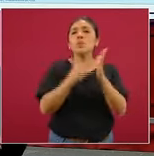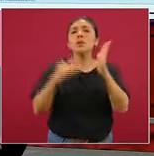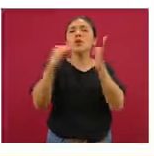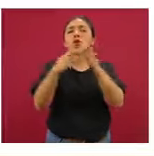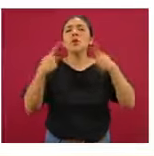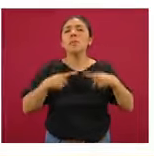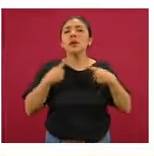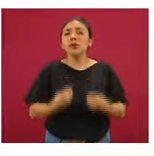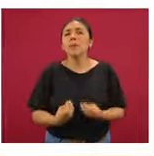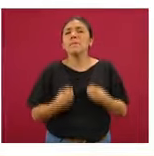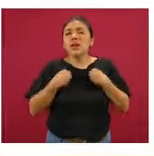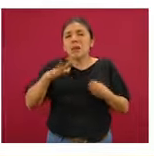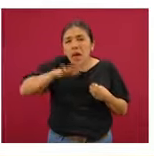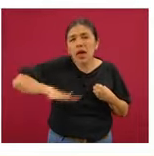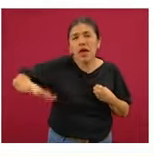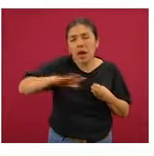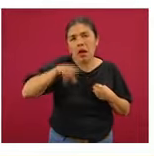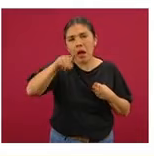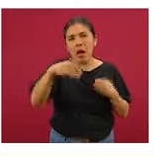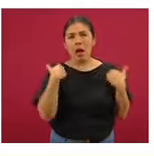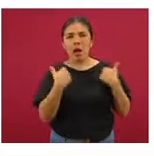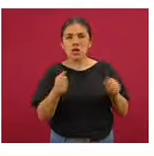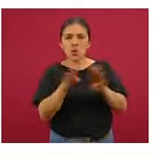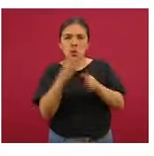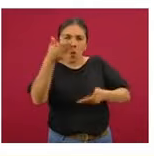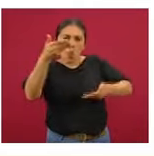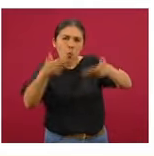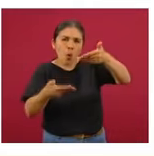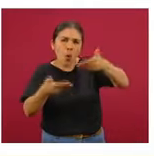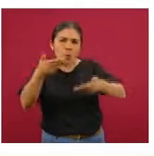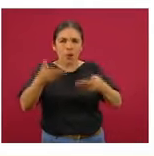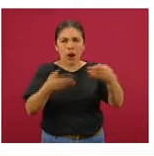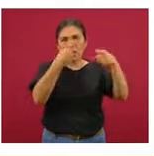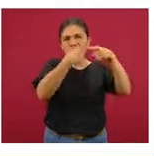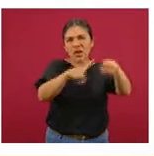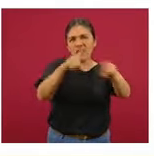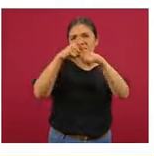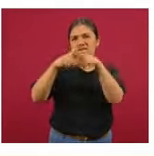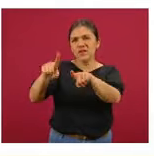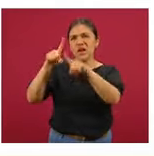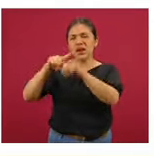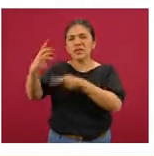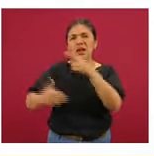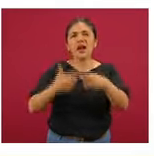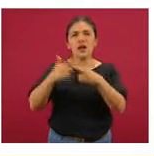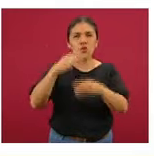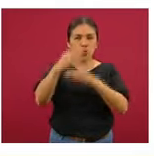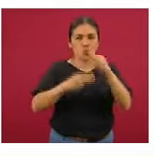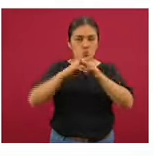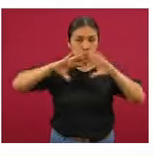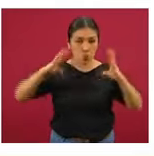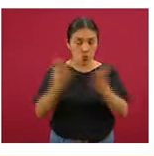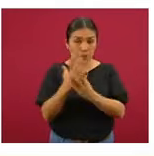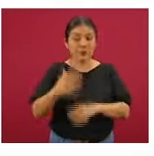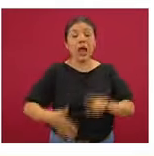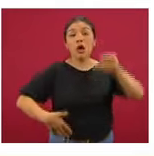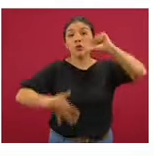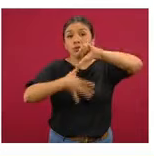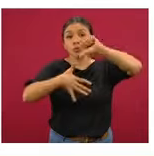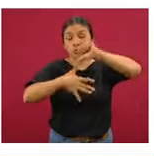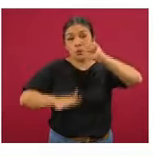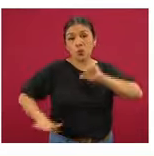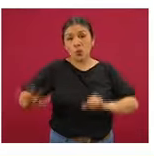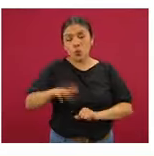habitantes, lo cual permite entonces hacer una comparación entre las diferentes regiones. América del Sur,